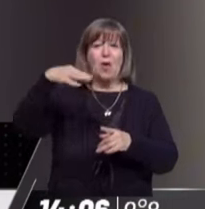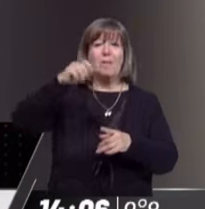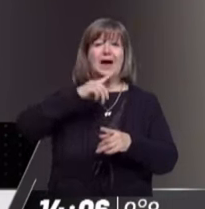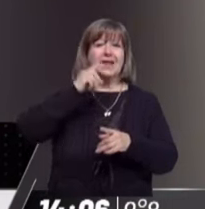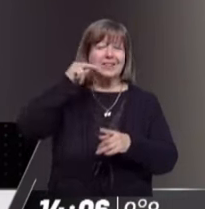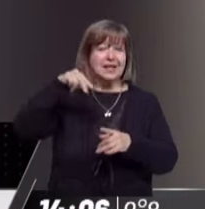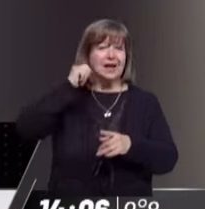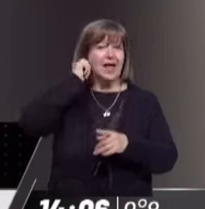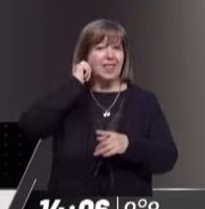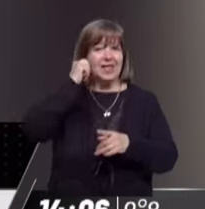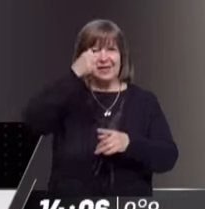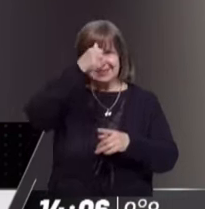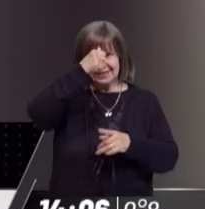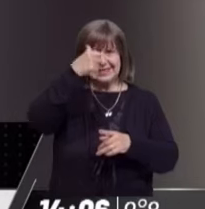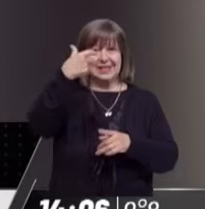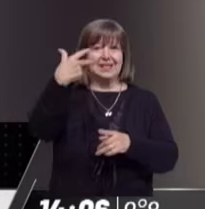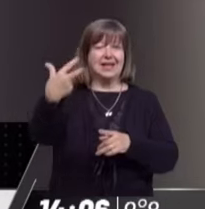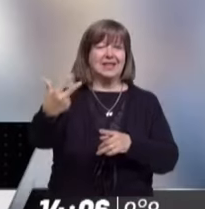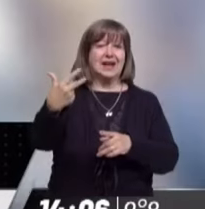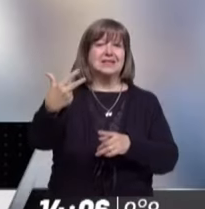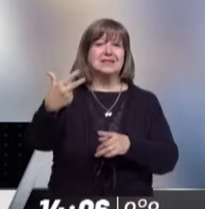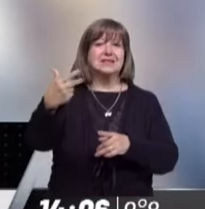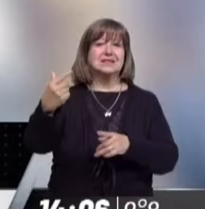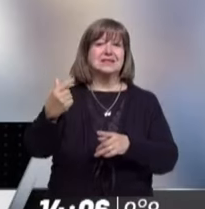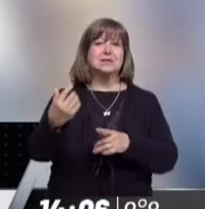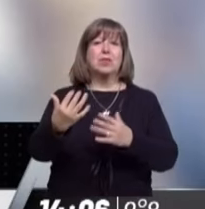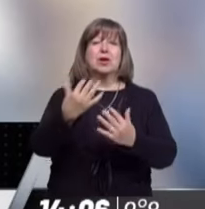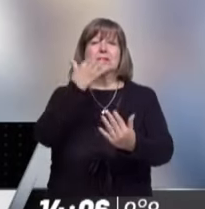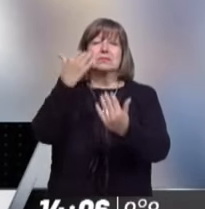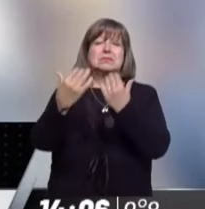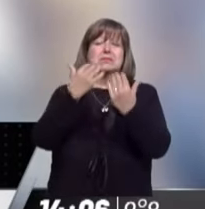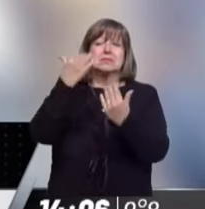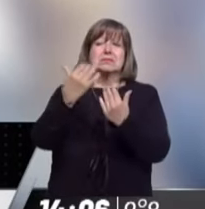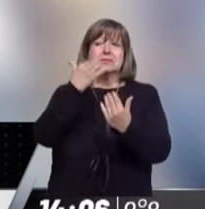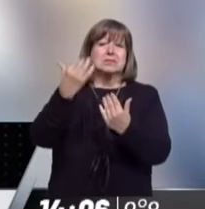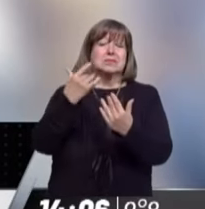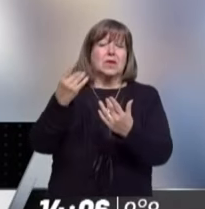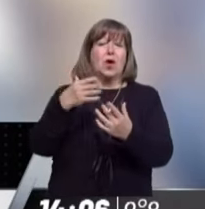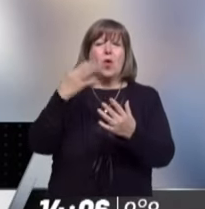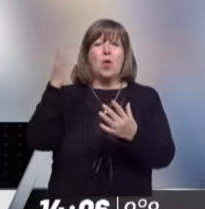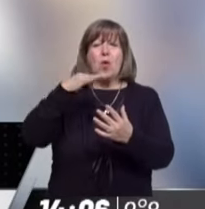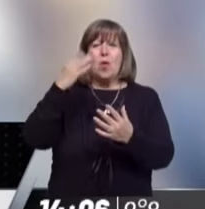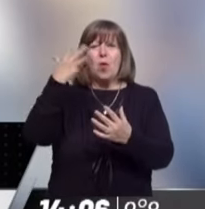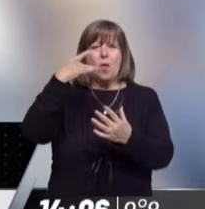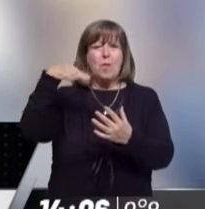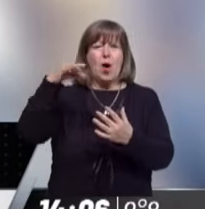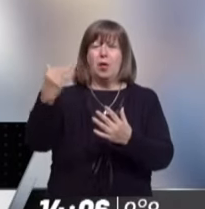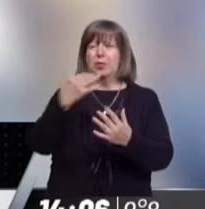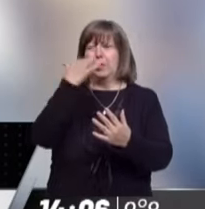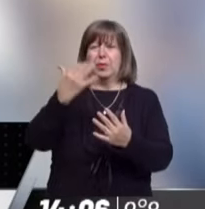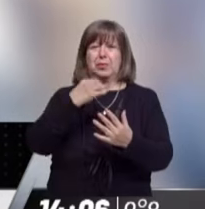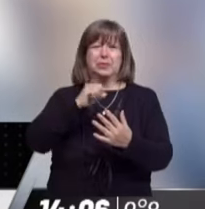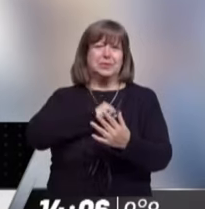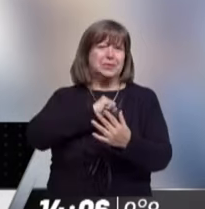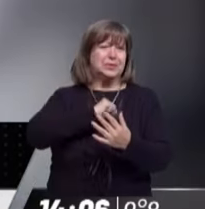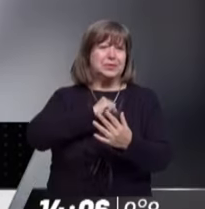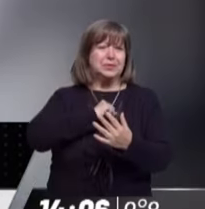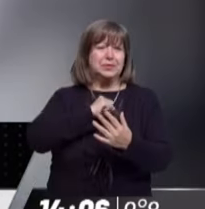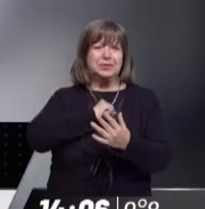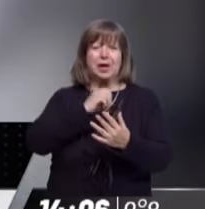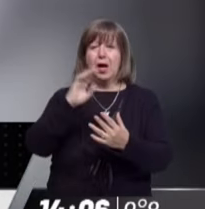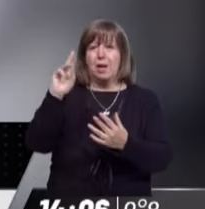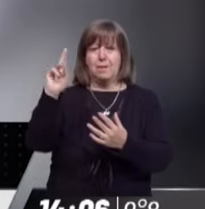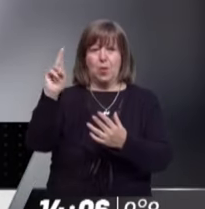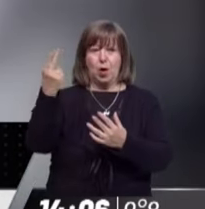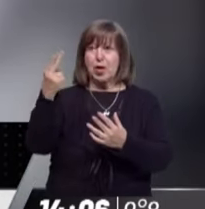un hombre de 63 años que Tremendo. murió por asfixia producto del humo. Seguramente allí en la vivienda que estamos observando